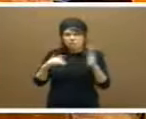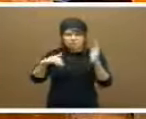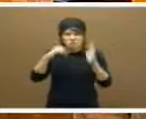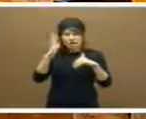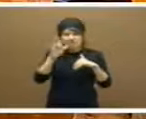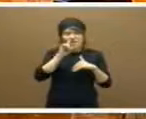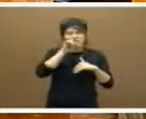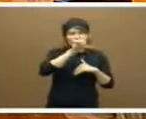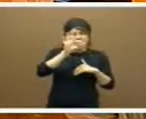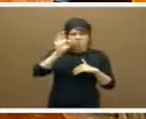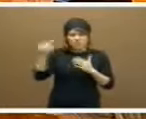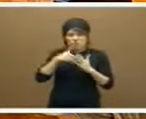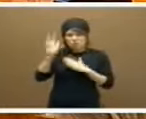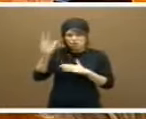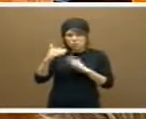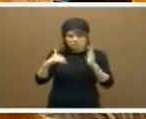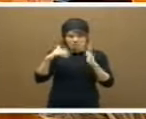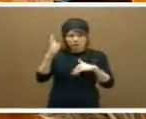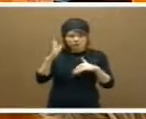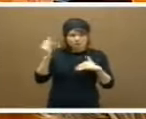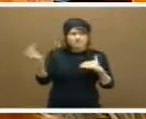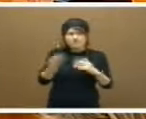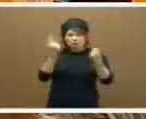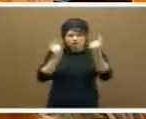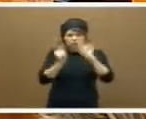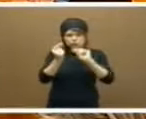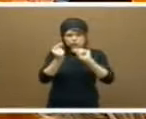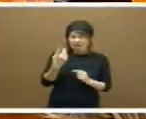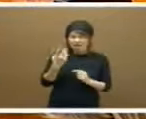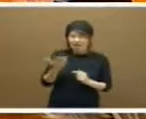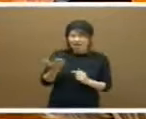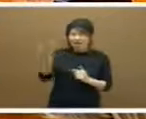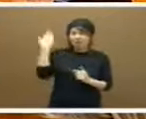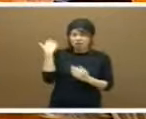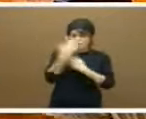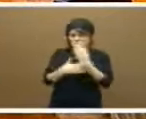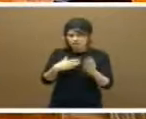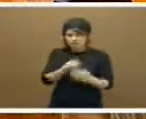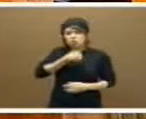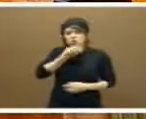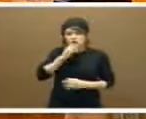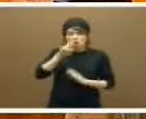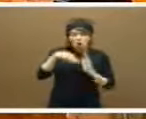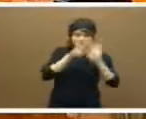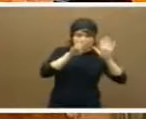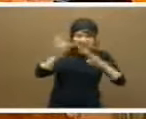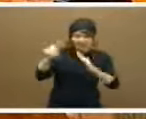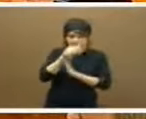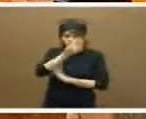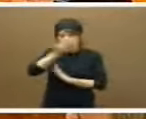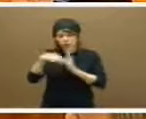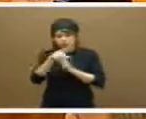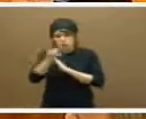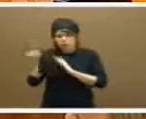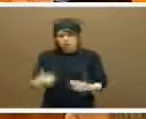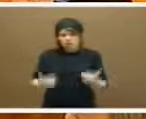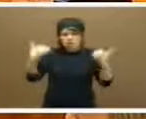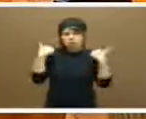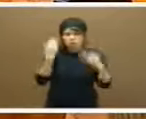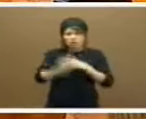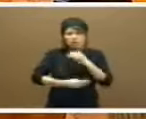más de 100 millones de euros el mejor presupuesto del anterior Gobierno social, que desde 2007 a 2011 tuvo la responsabilidad